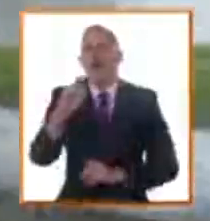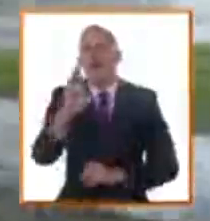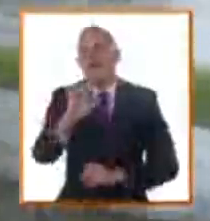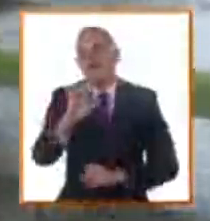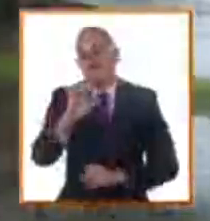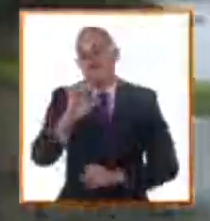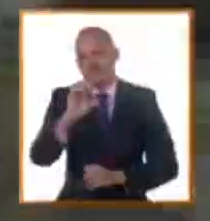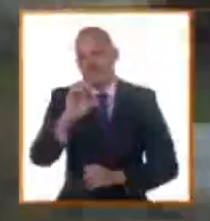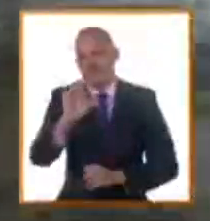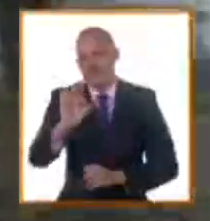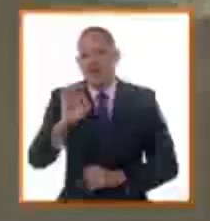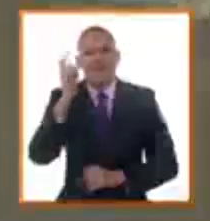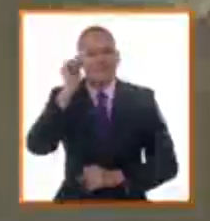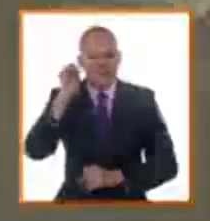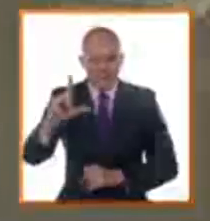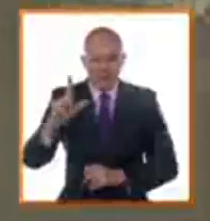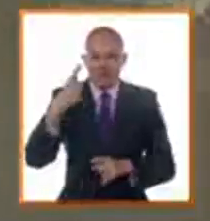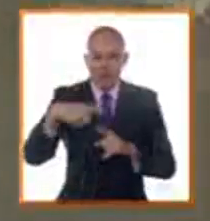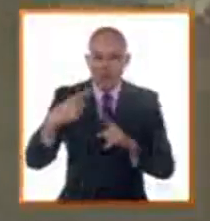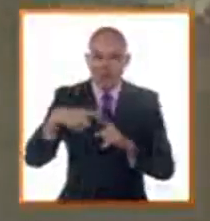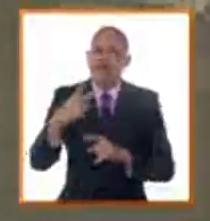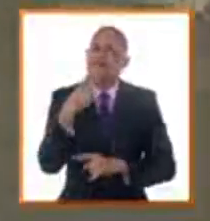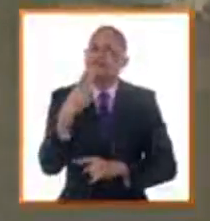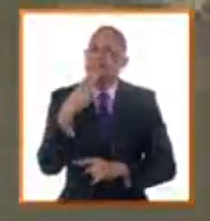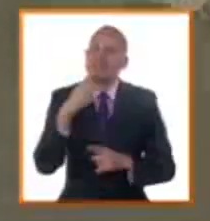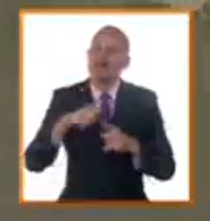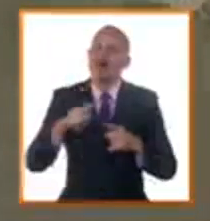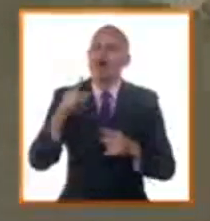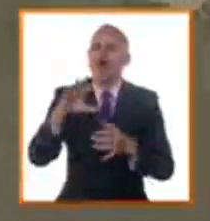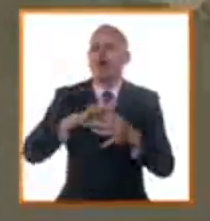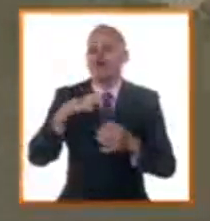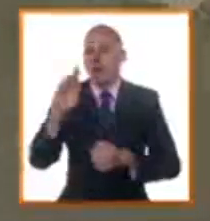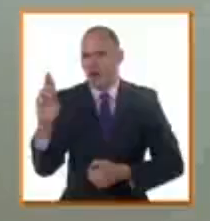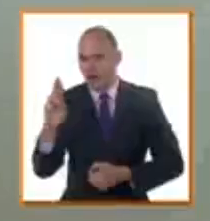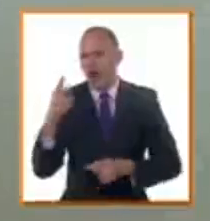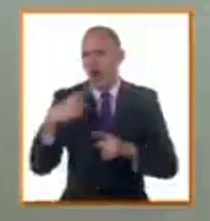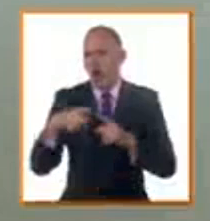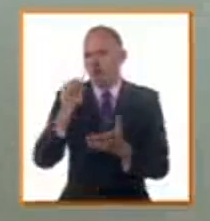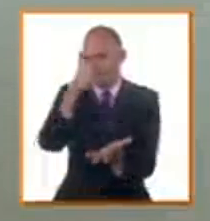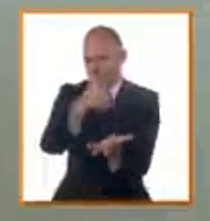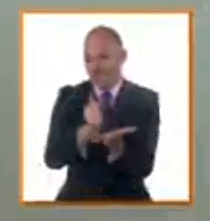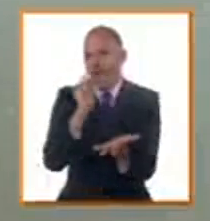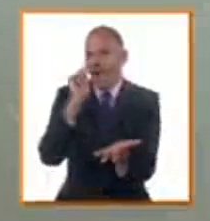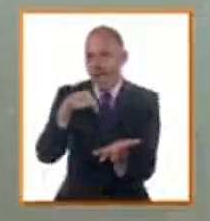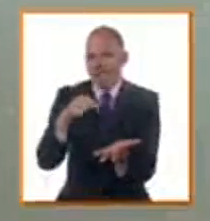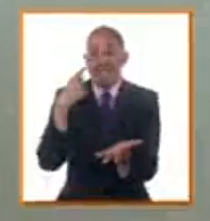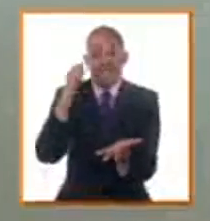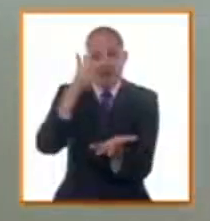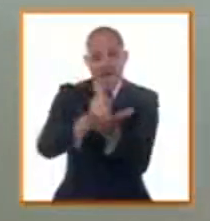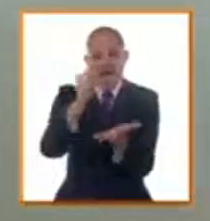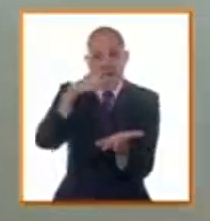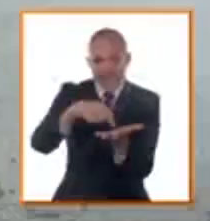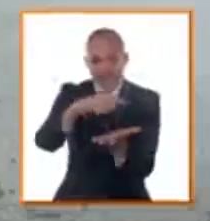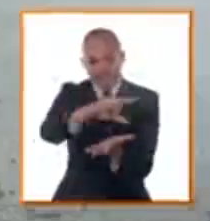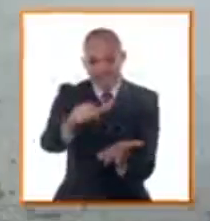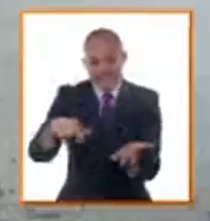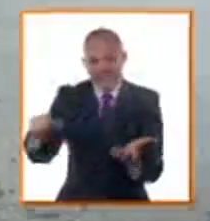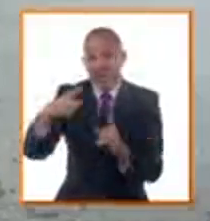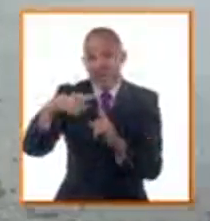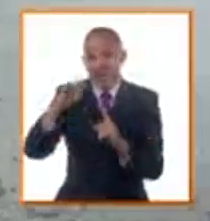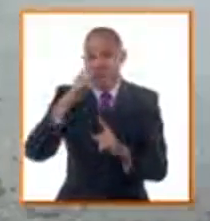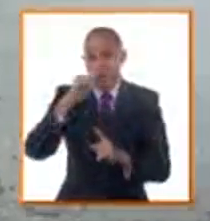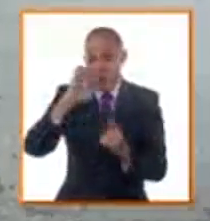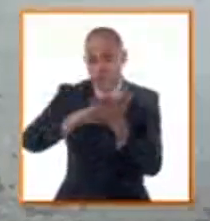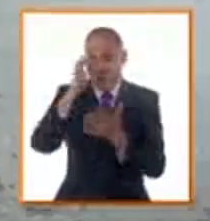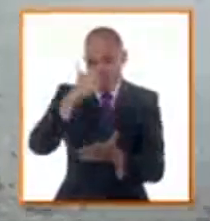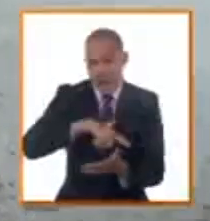Minas, Guaymaro y la cabecera provincial. En la urbe camagüeyana, Tínima, El Atibonico, sintieron los más de 100 milímetros